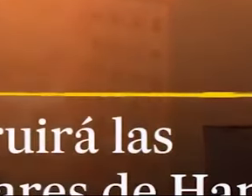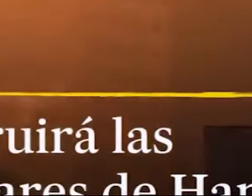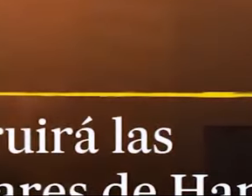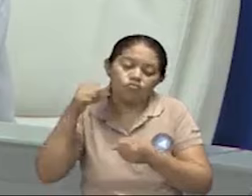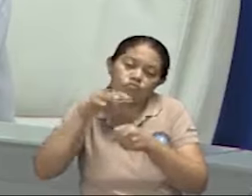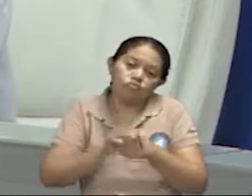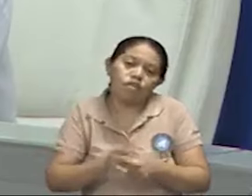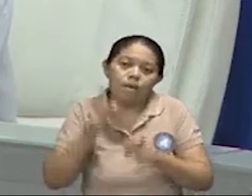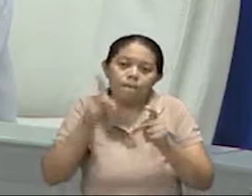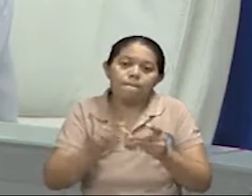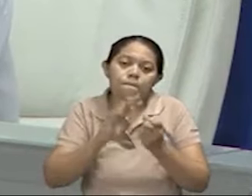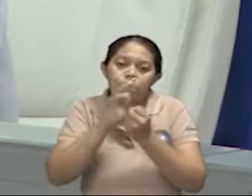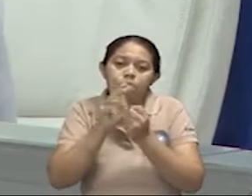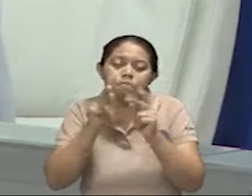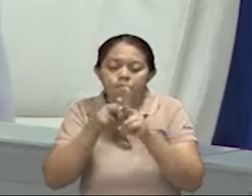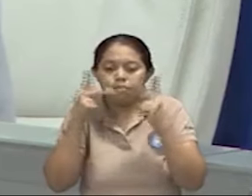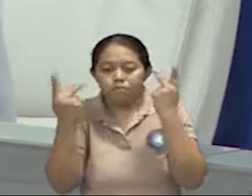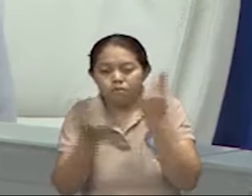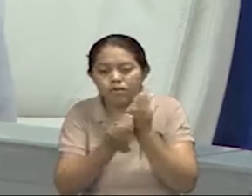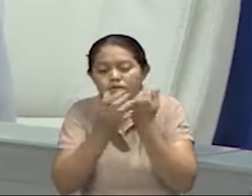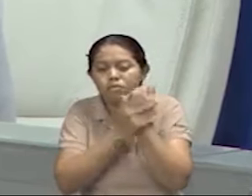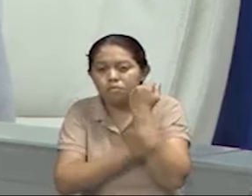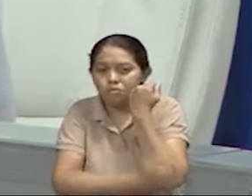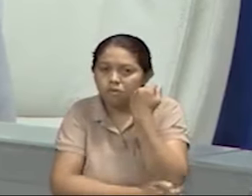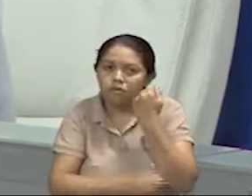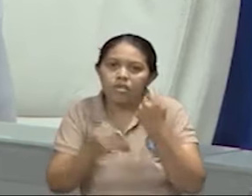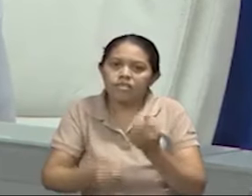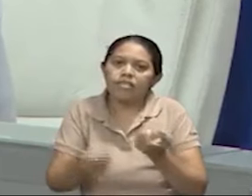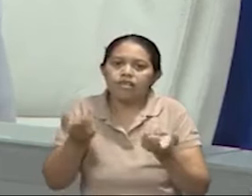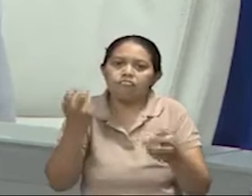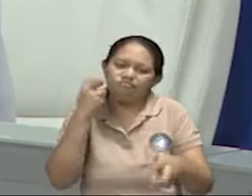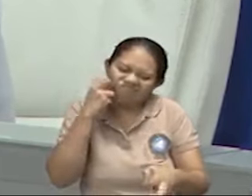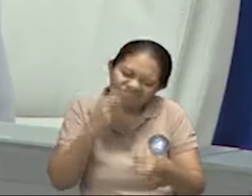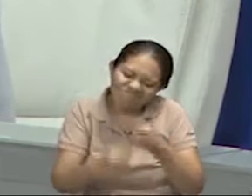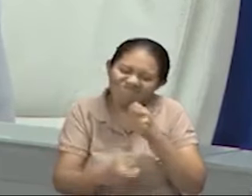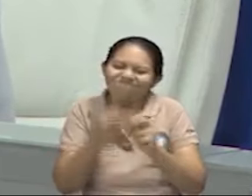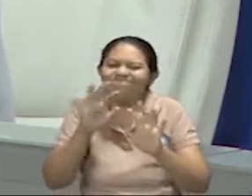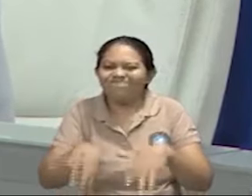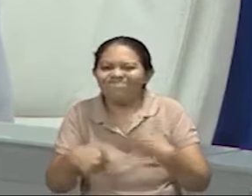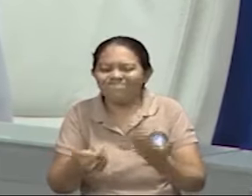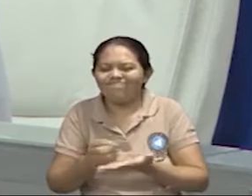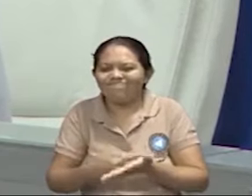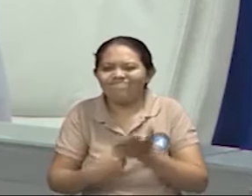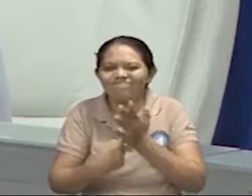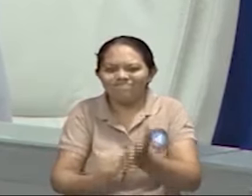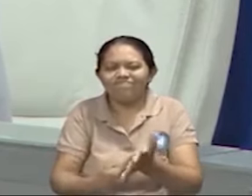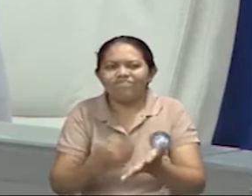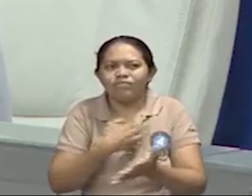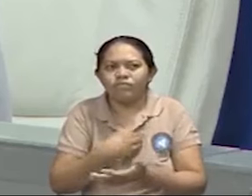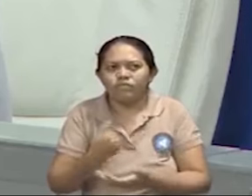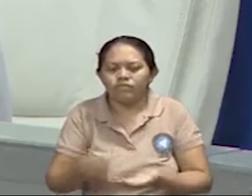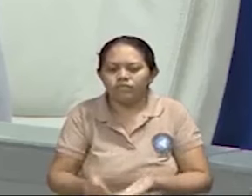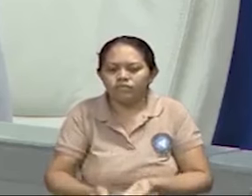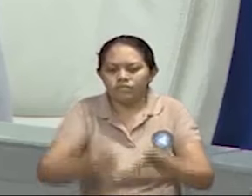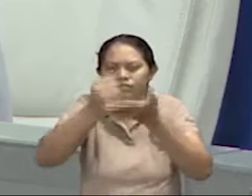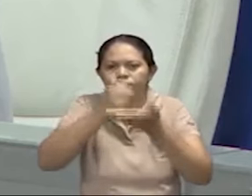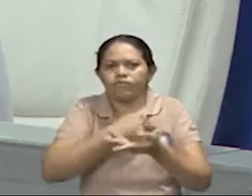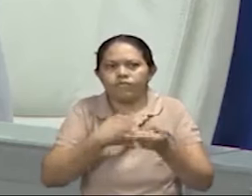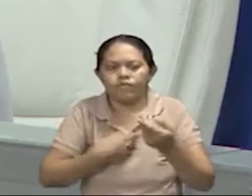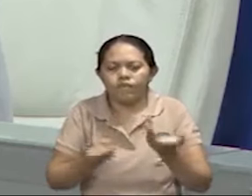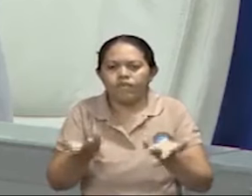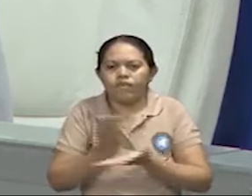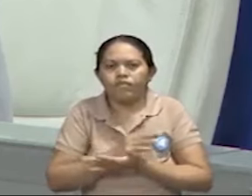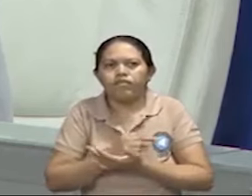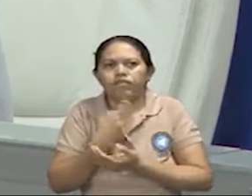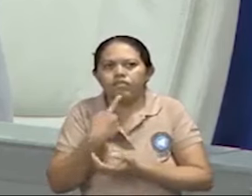dolor en la población ante esta situación expresamos nuestra solidaridad con el